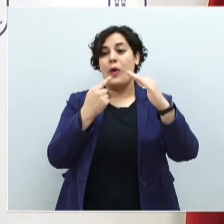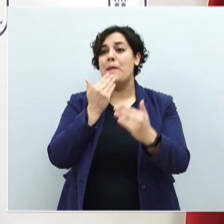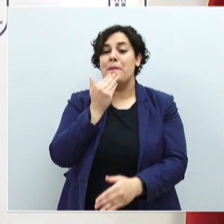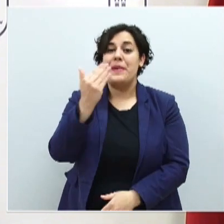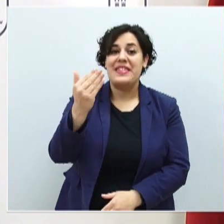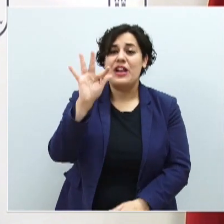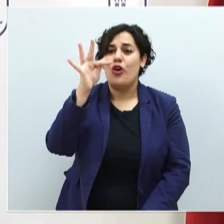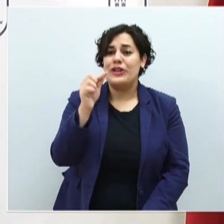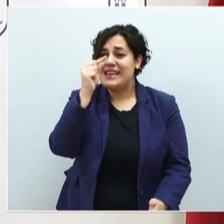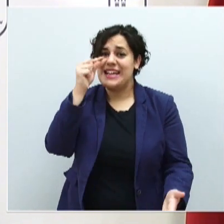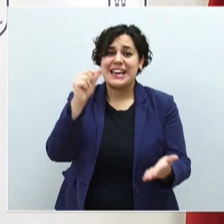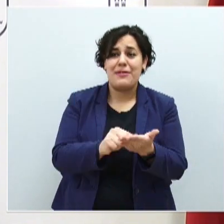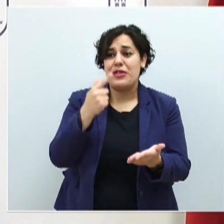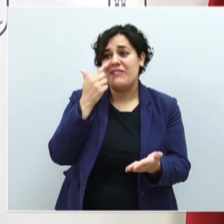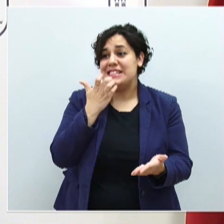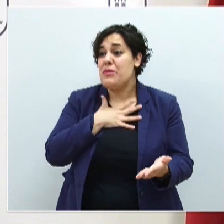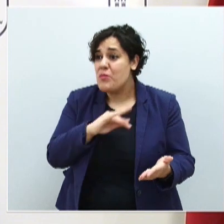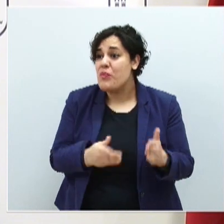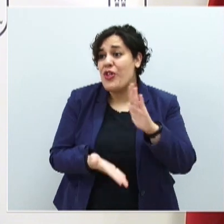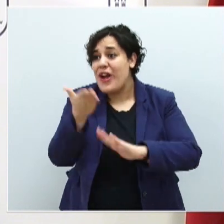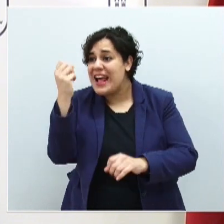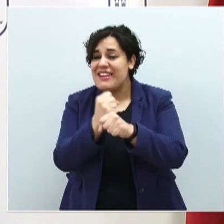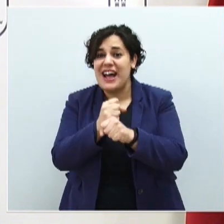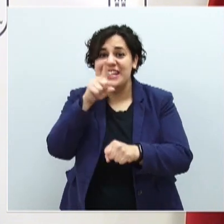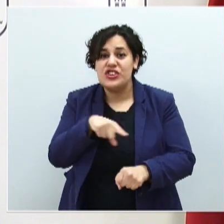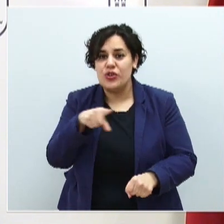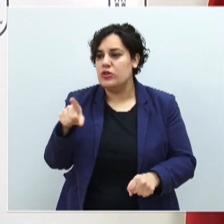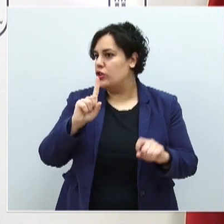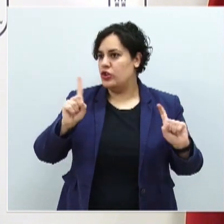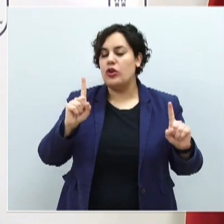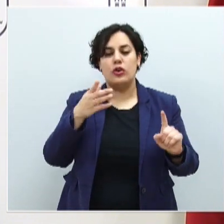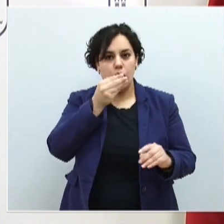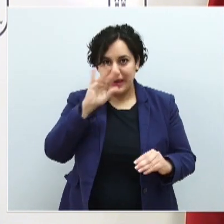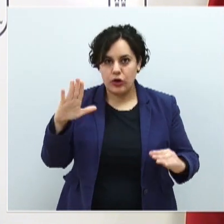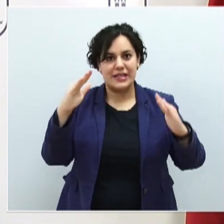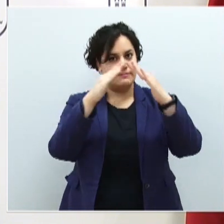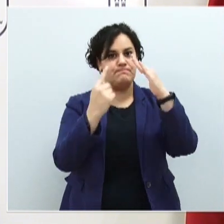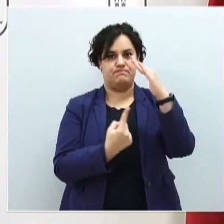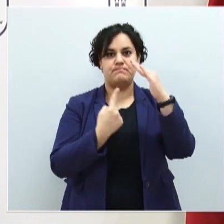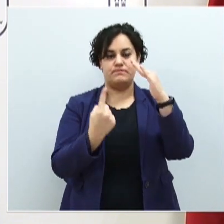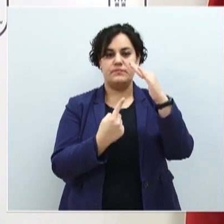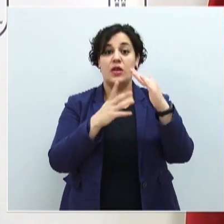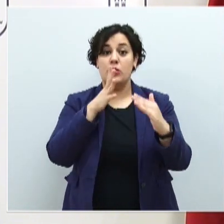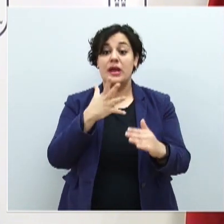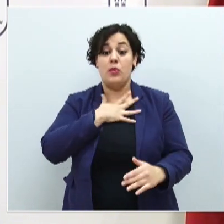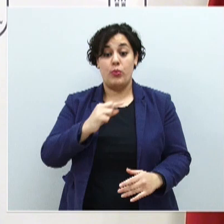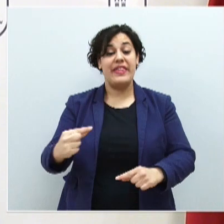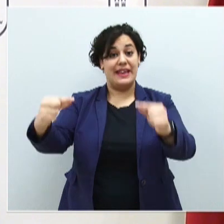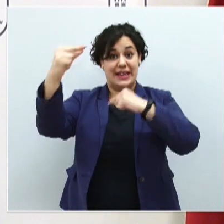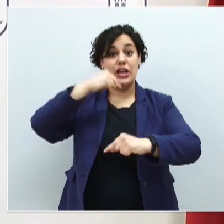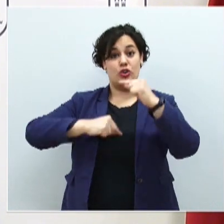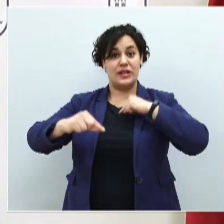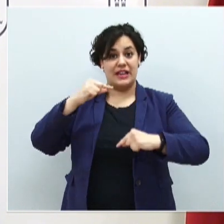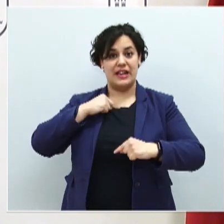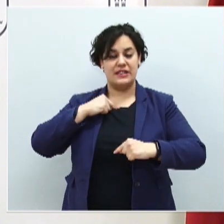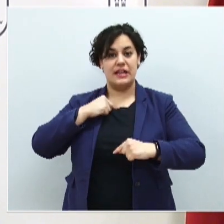ver si puede incorporarse al trabajo. ¿Por qué? Pues porque puede estar en un periodo ventana, en el periodo inicial que decíamos, que una persona puede estar contagiada y estar